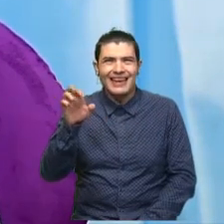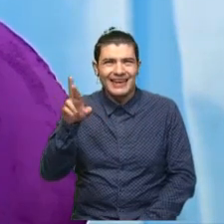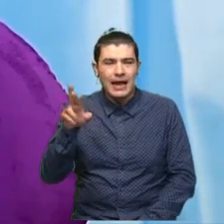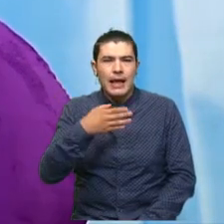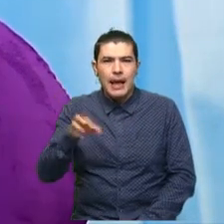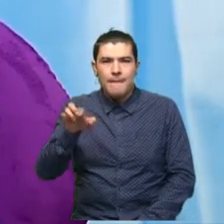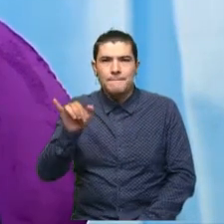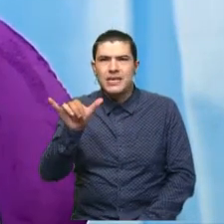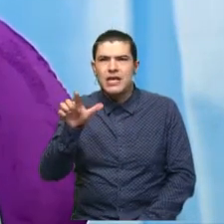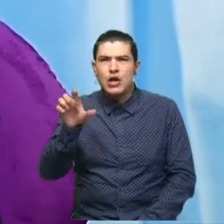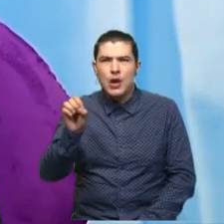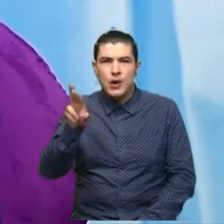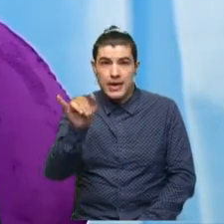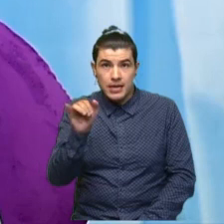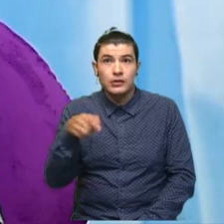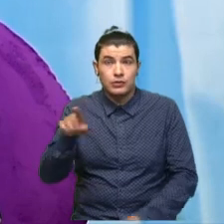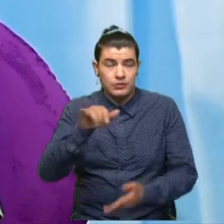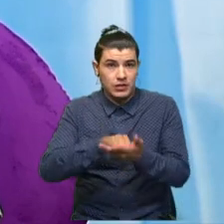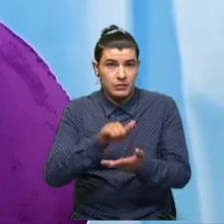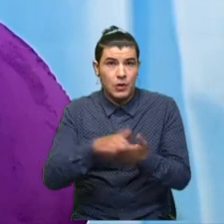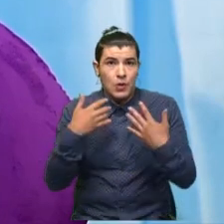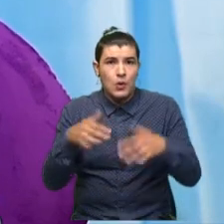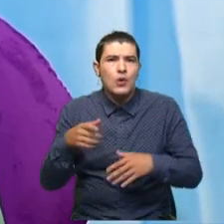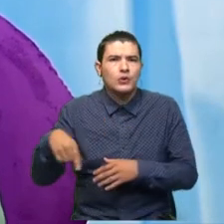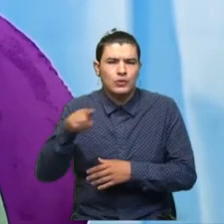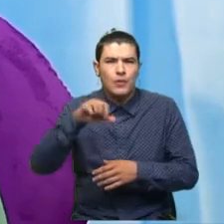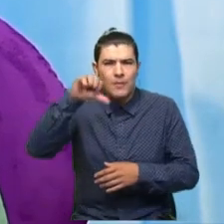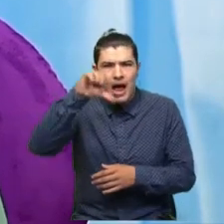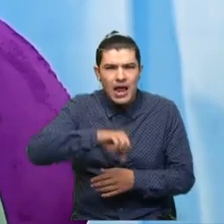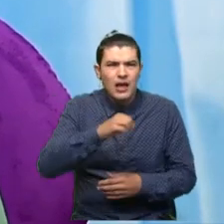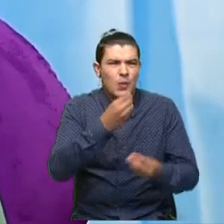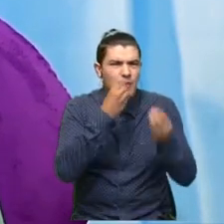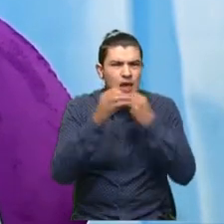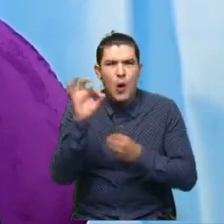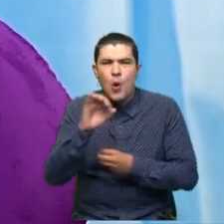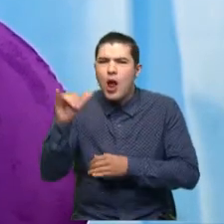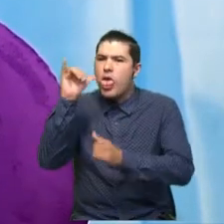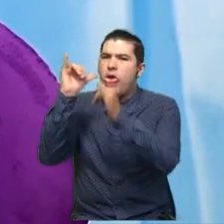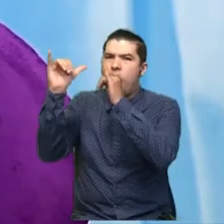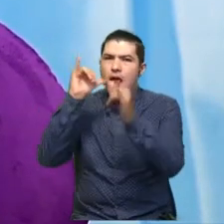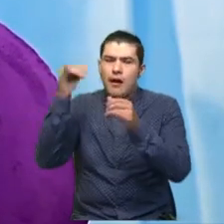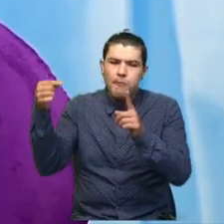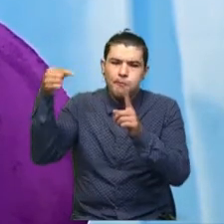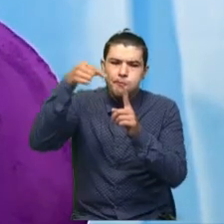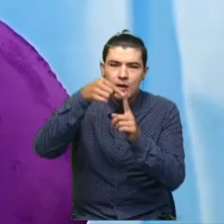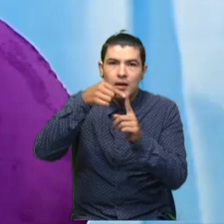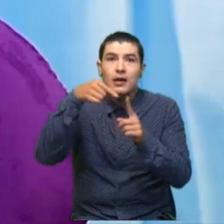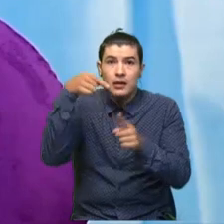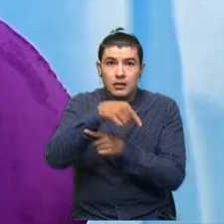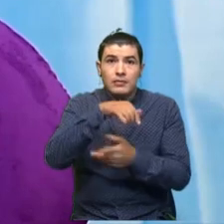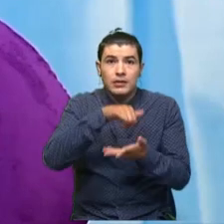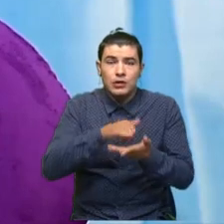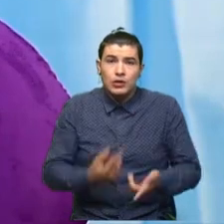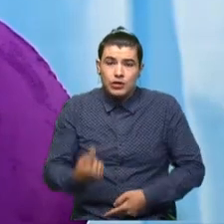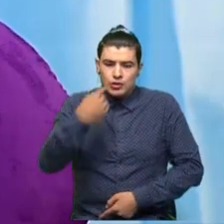la manipulación de los alimentos, incluso de las bebidas que consumimos hoy en día, que se aloja en la parte del antro